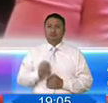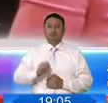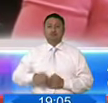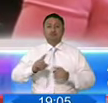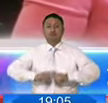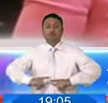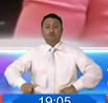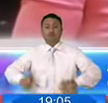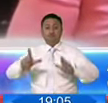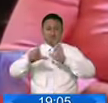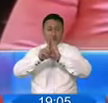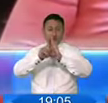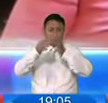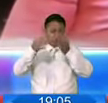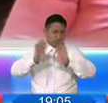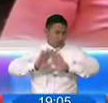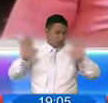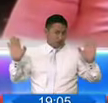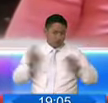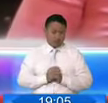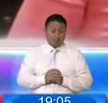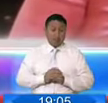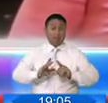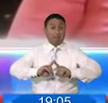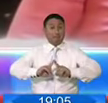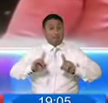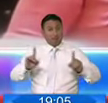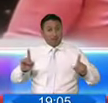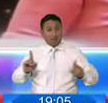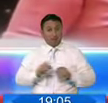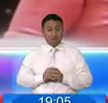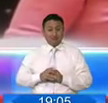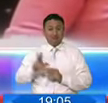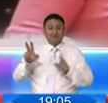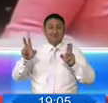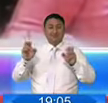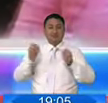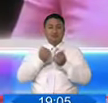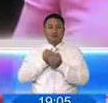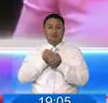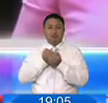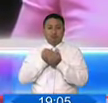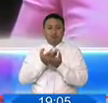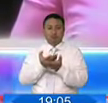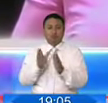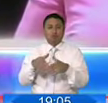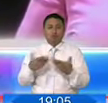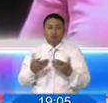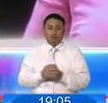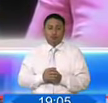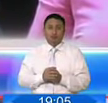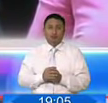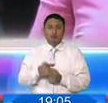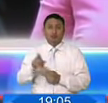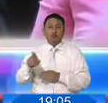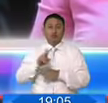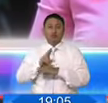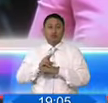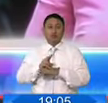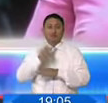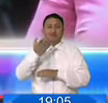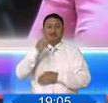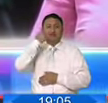políticas son legítimas pero no tienen que ser expresada necesariamente con el uso de adjetivos